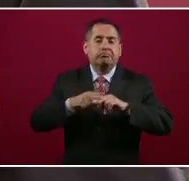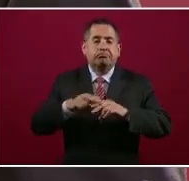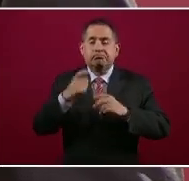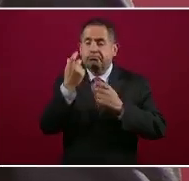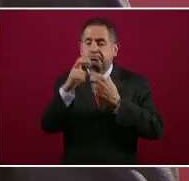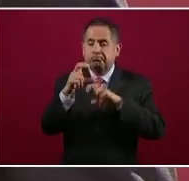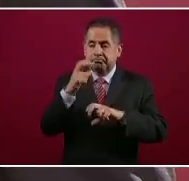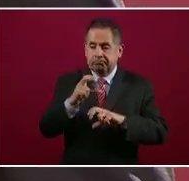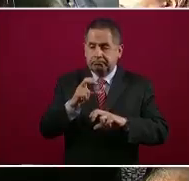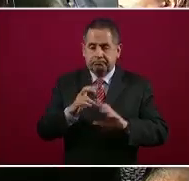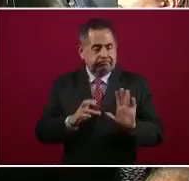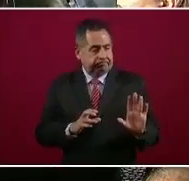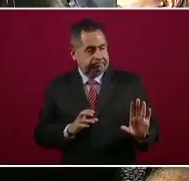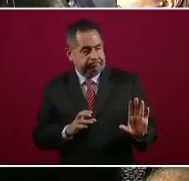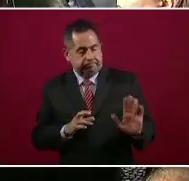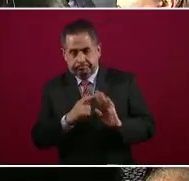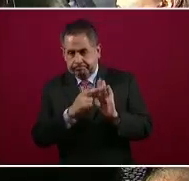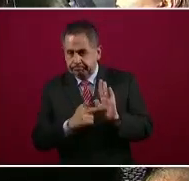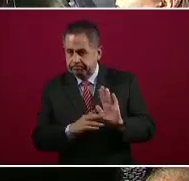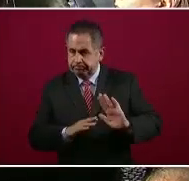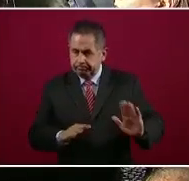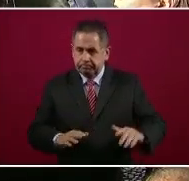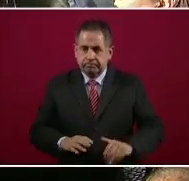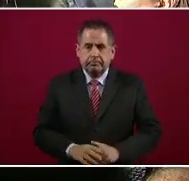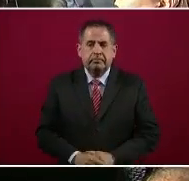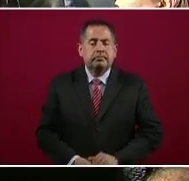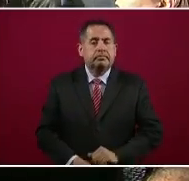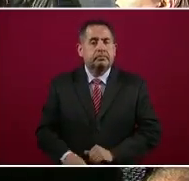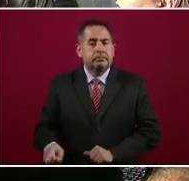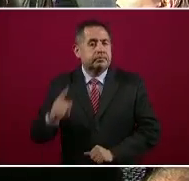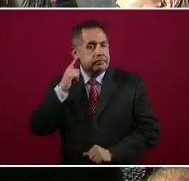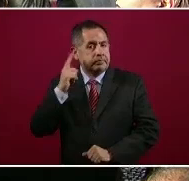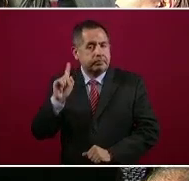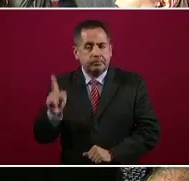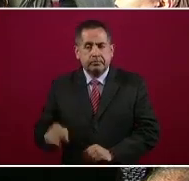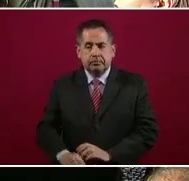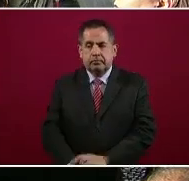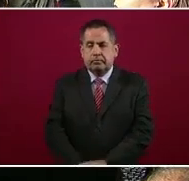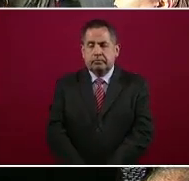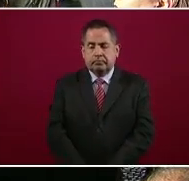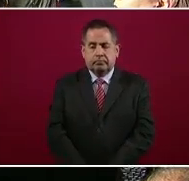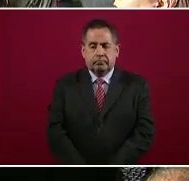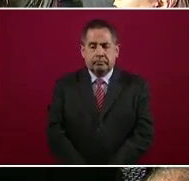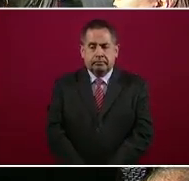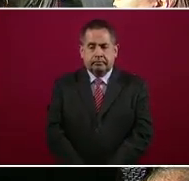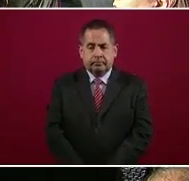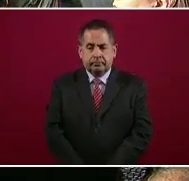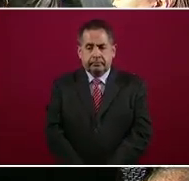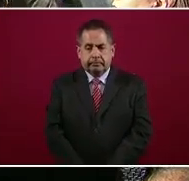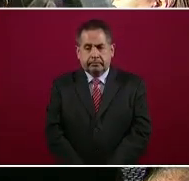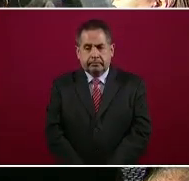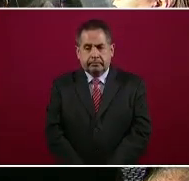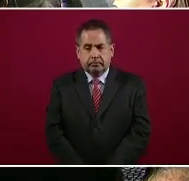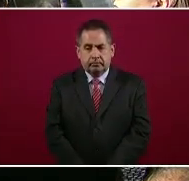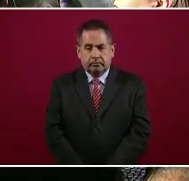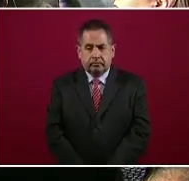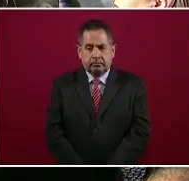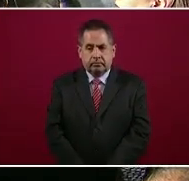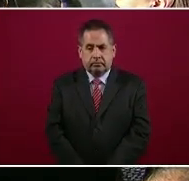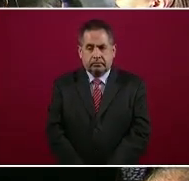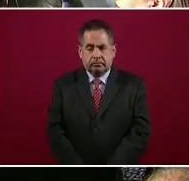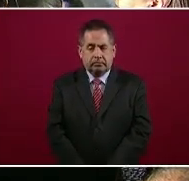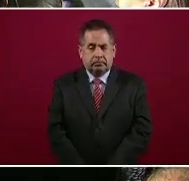reglamentando pidiendo si usted pudiera mandar incluso expertos de la unam y geólogos para que